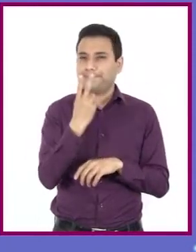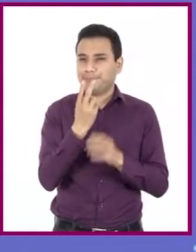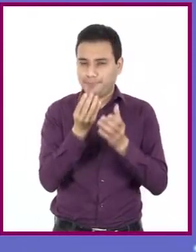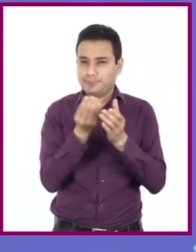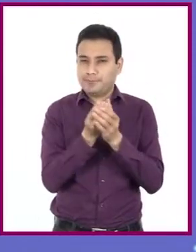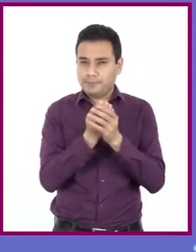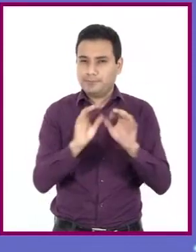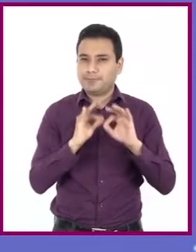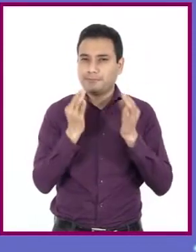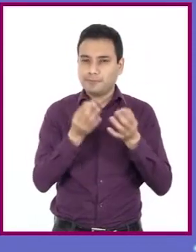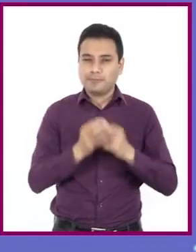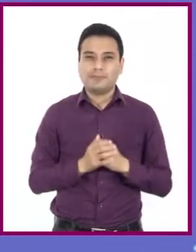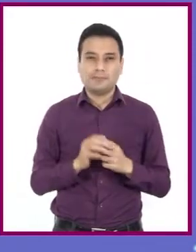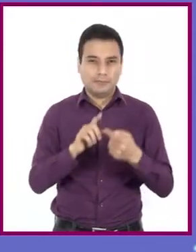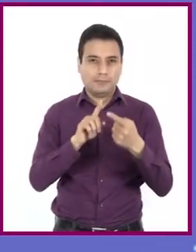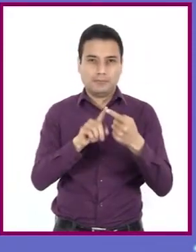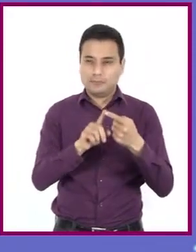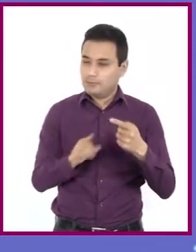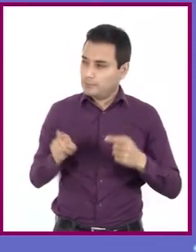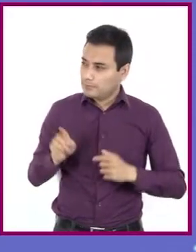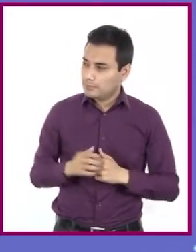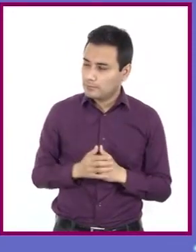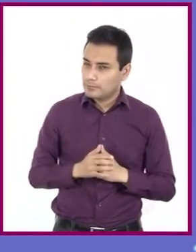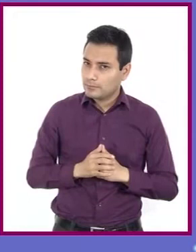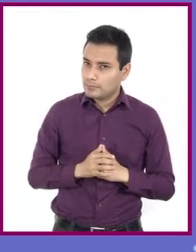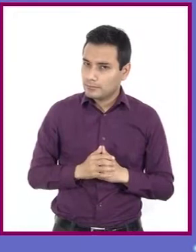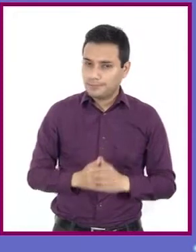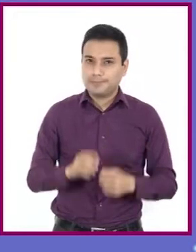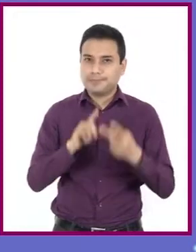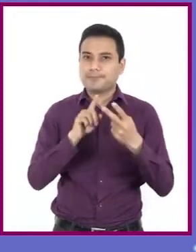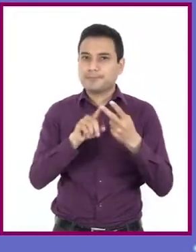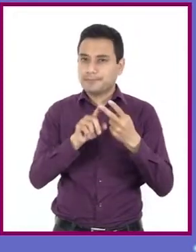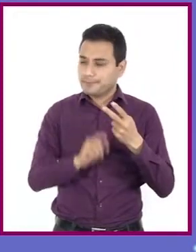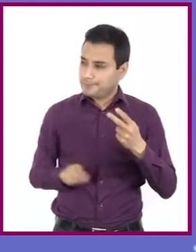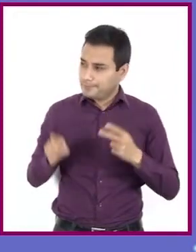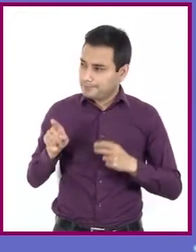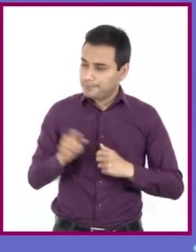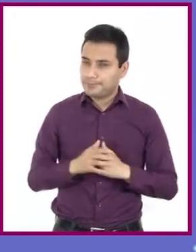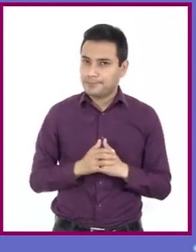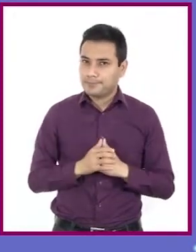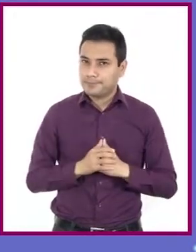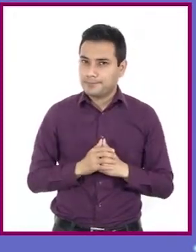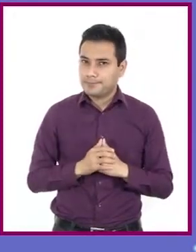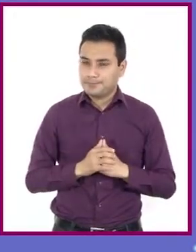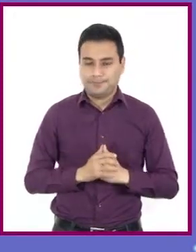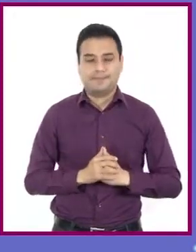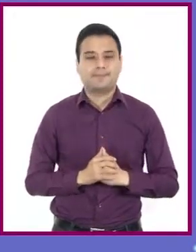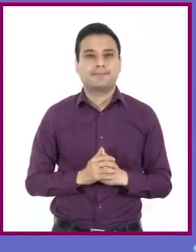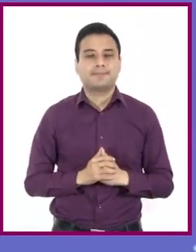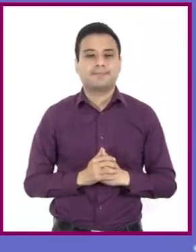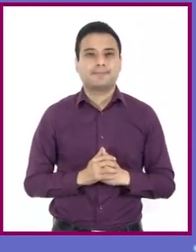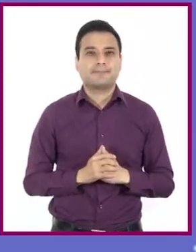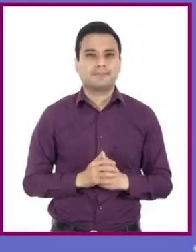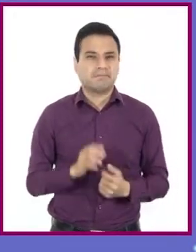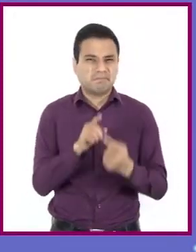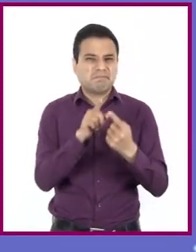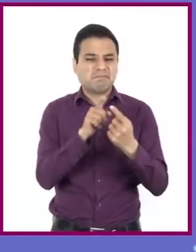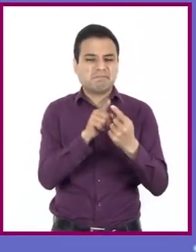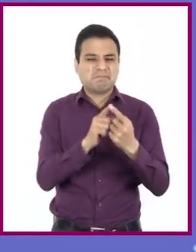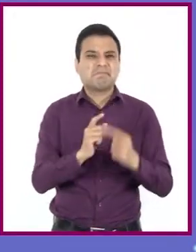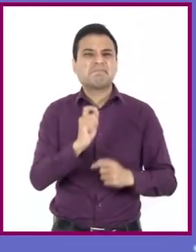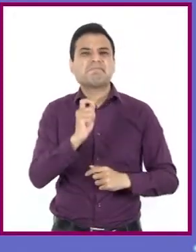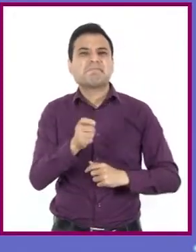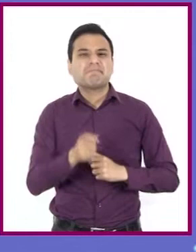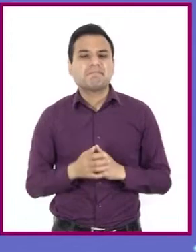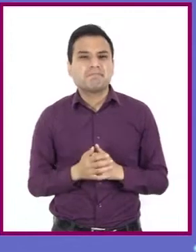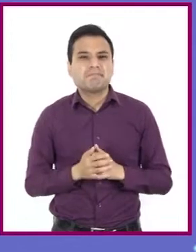de formas: las formas figurativas y las formas abstractas. Las primeras se refieren